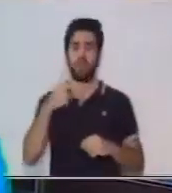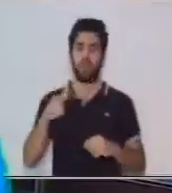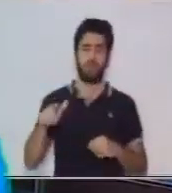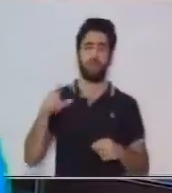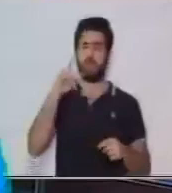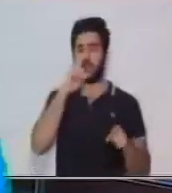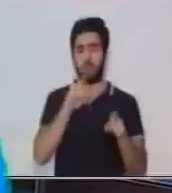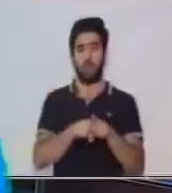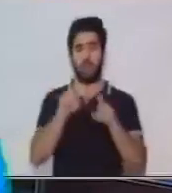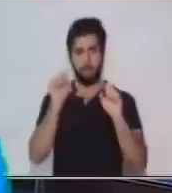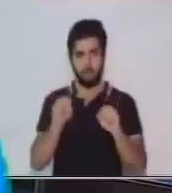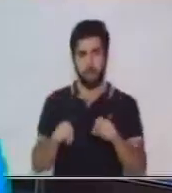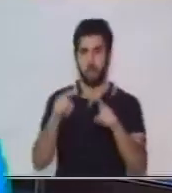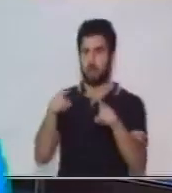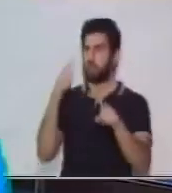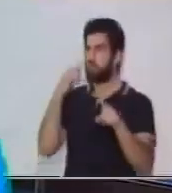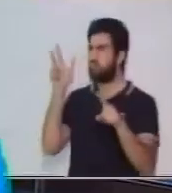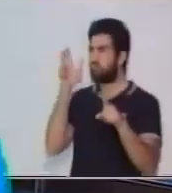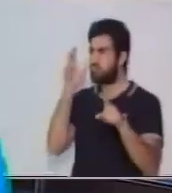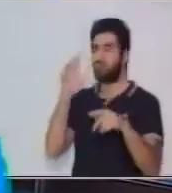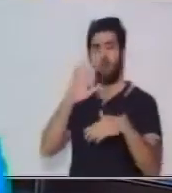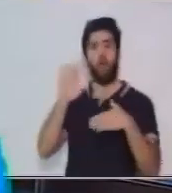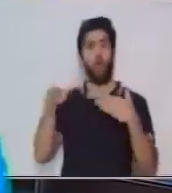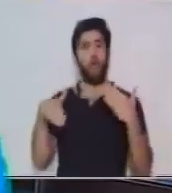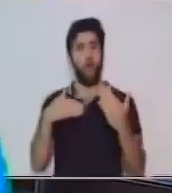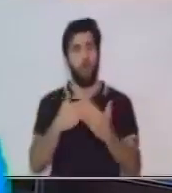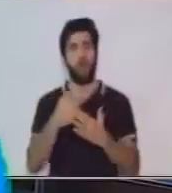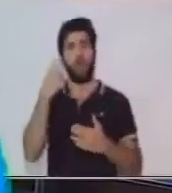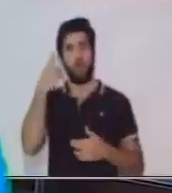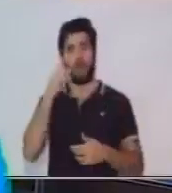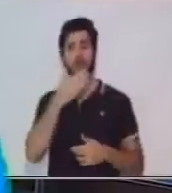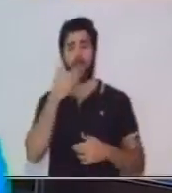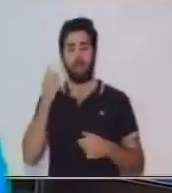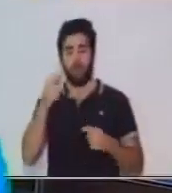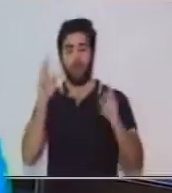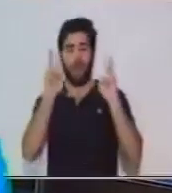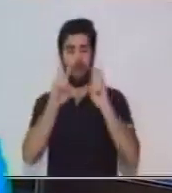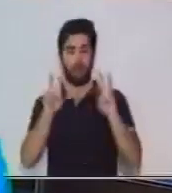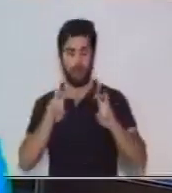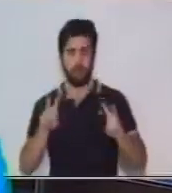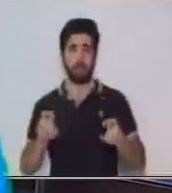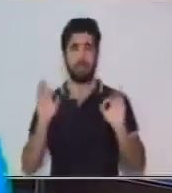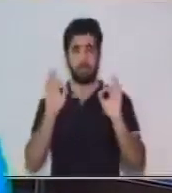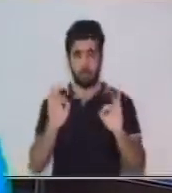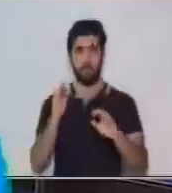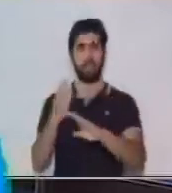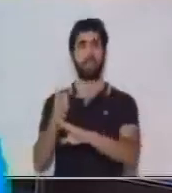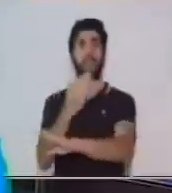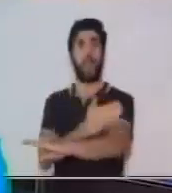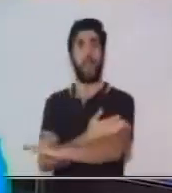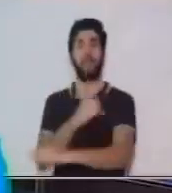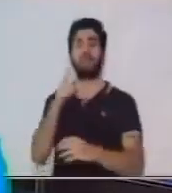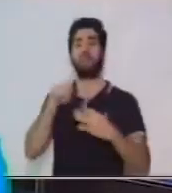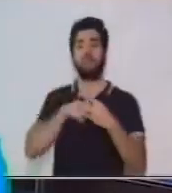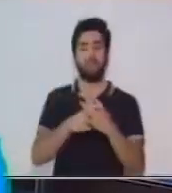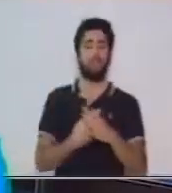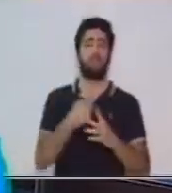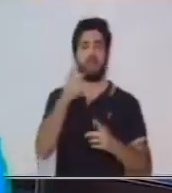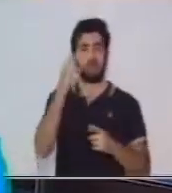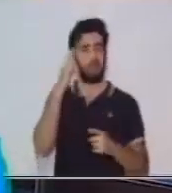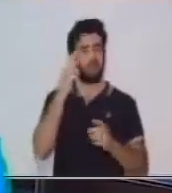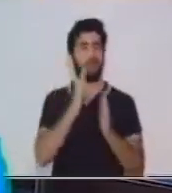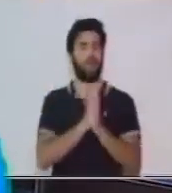pueda escuchar todo lo posible para poder analizar después la información. Antes de empezar, también te recomiendo lavar tus